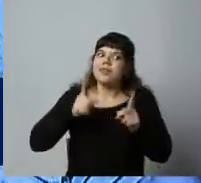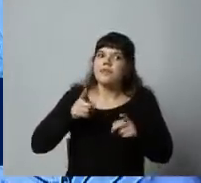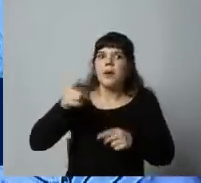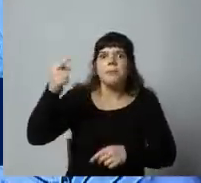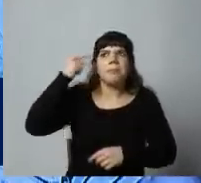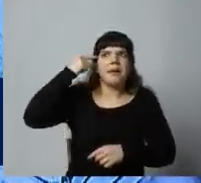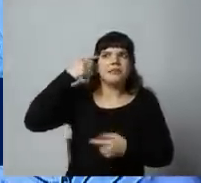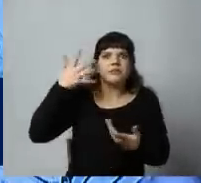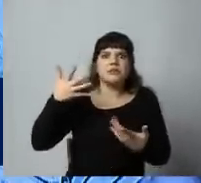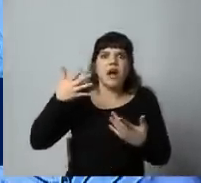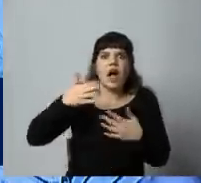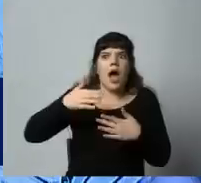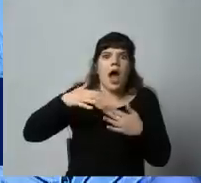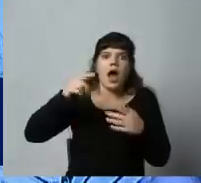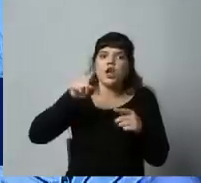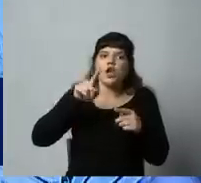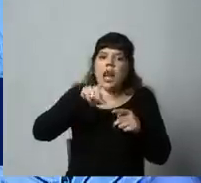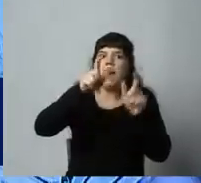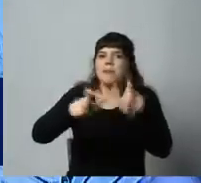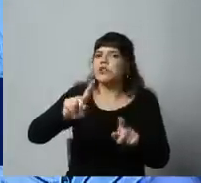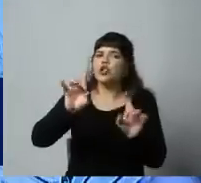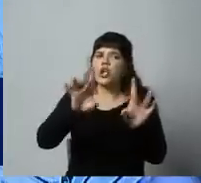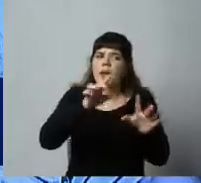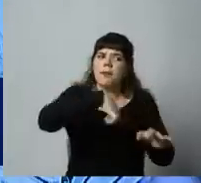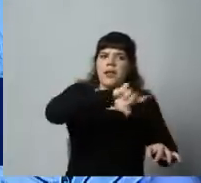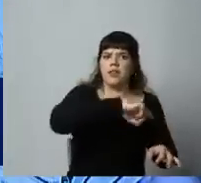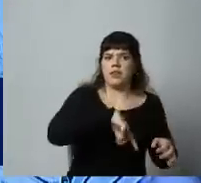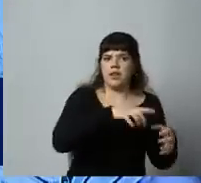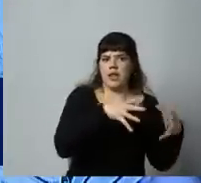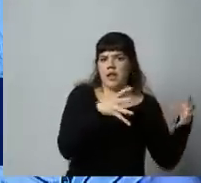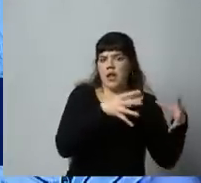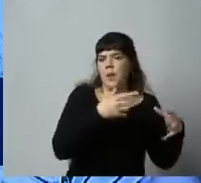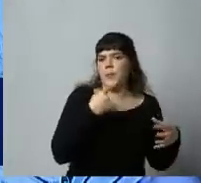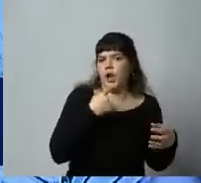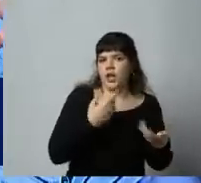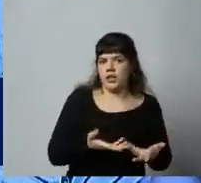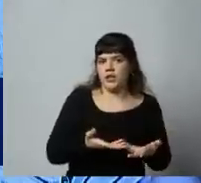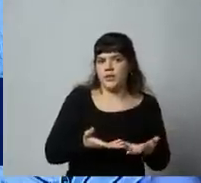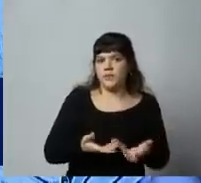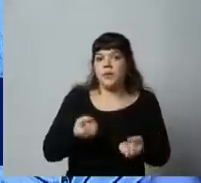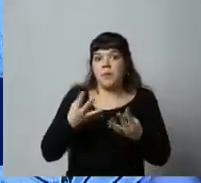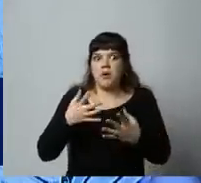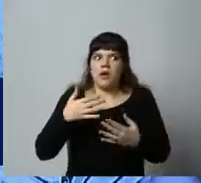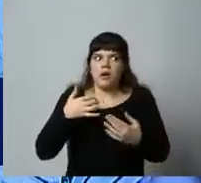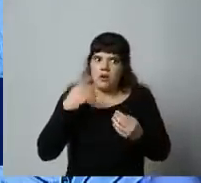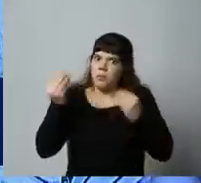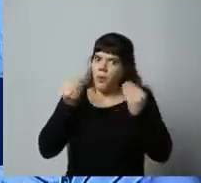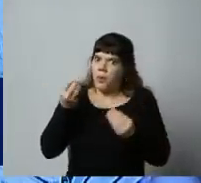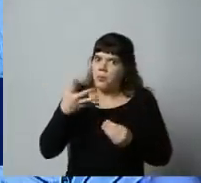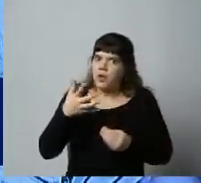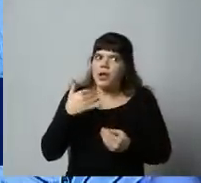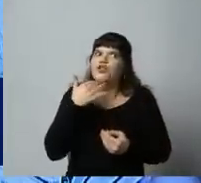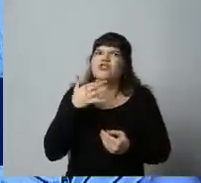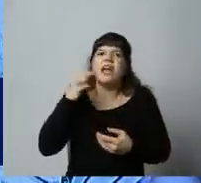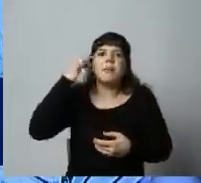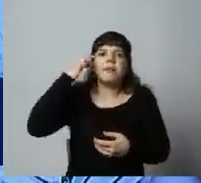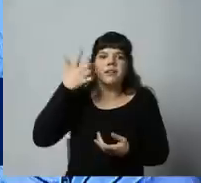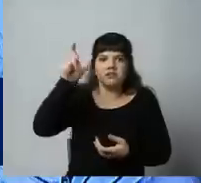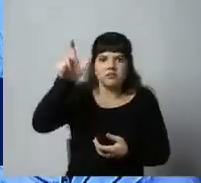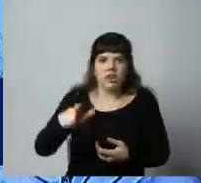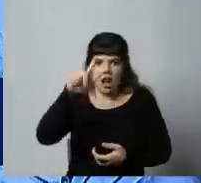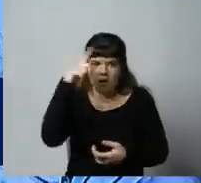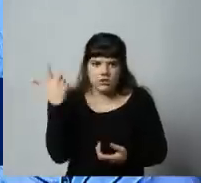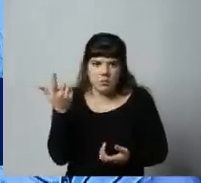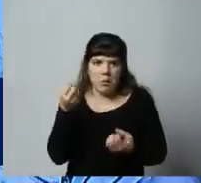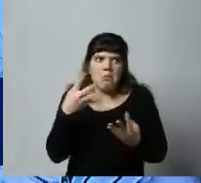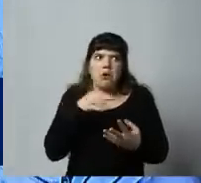sistema político Por lo cual el silencio del presidente y es un silencio preocupante porque uno no sabe en realidad qué es lo que piensa por qué puede no pronunciarse